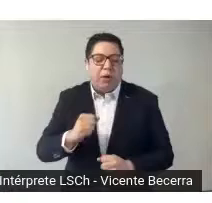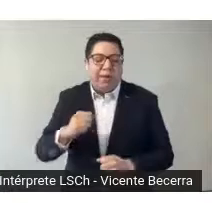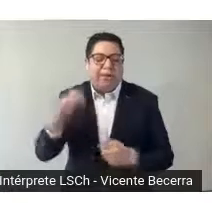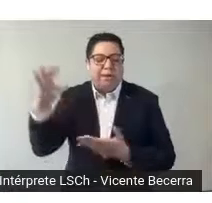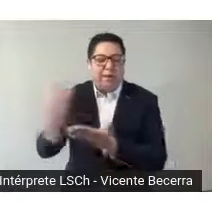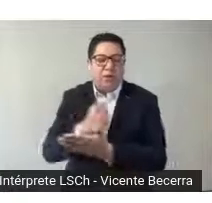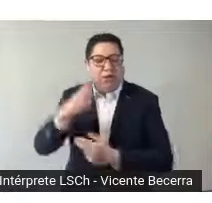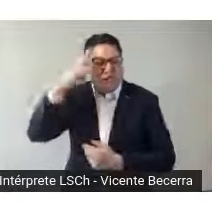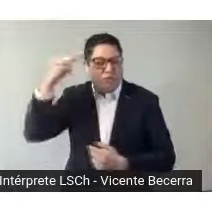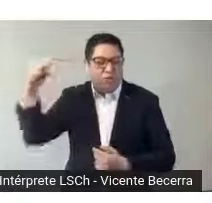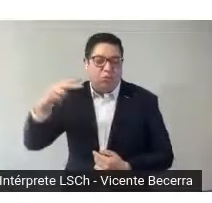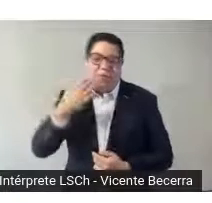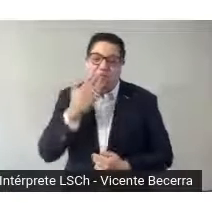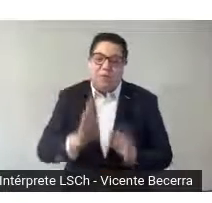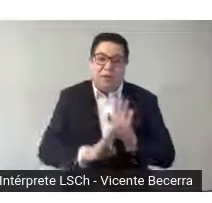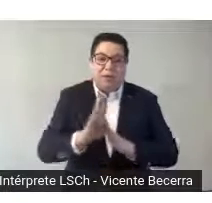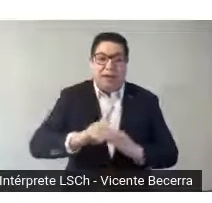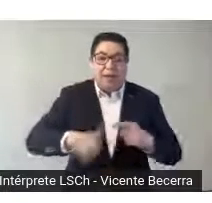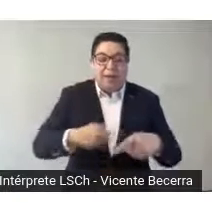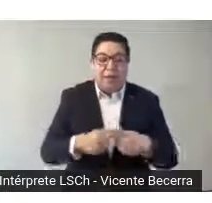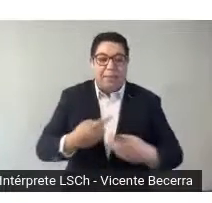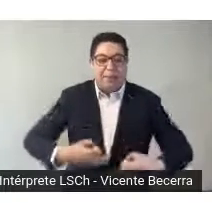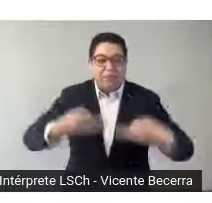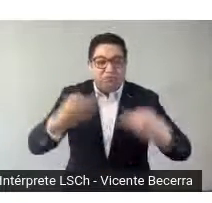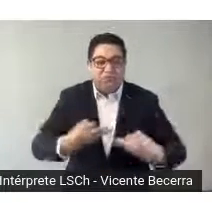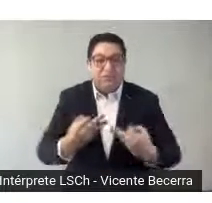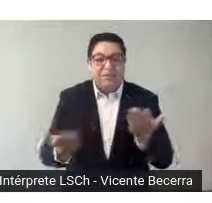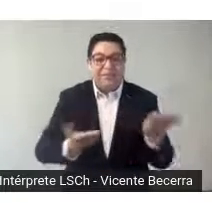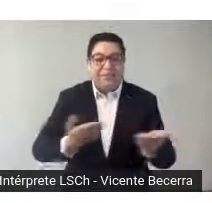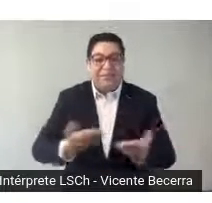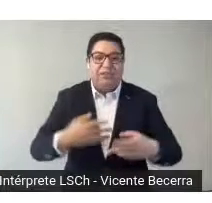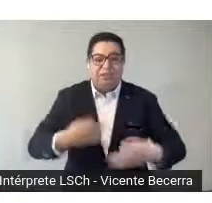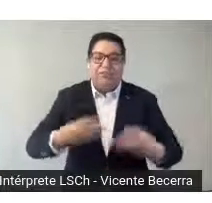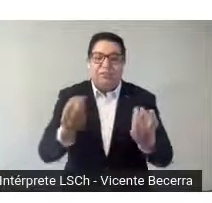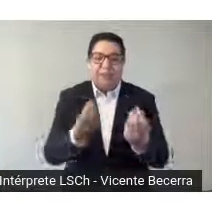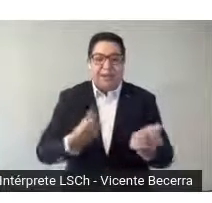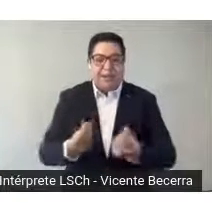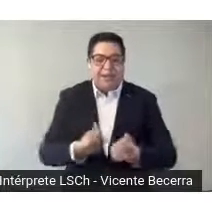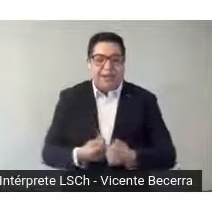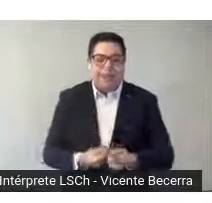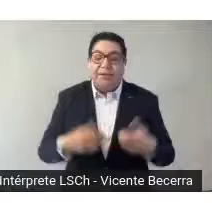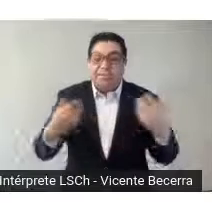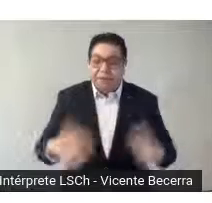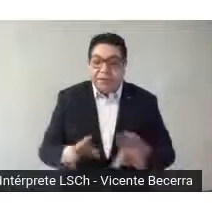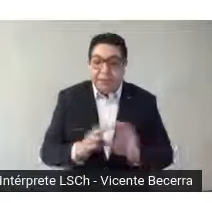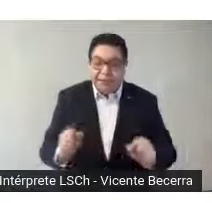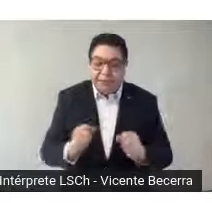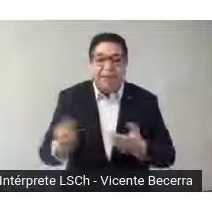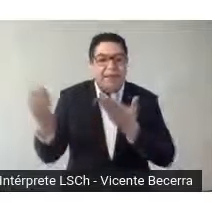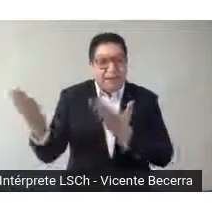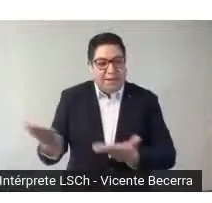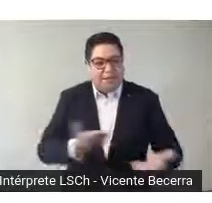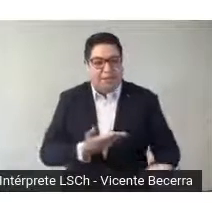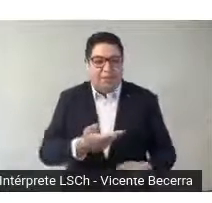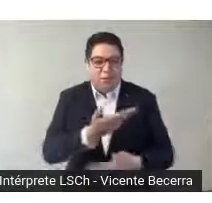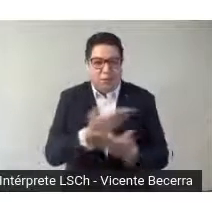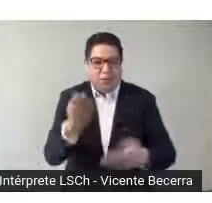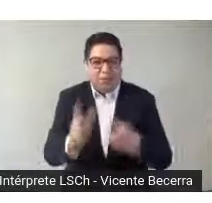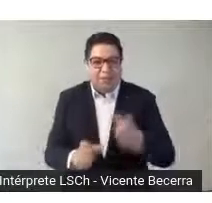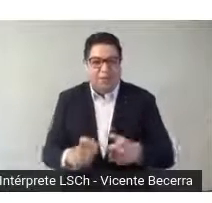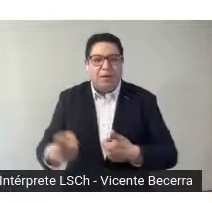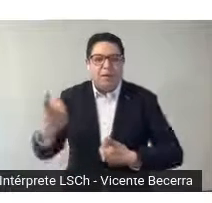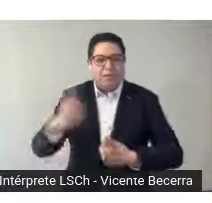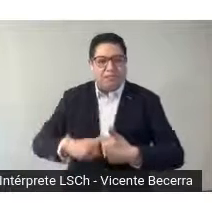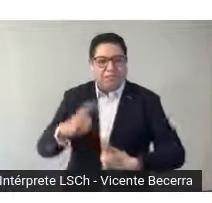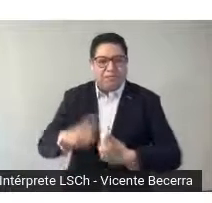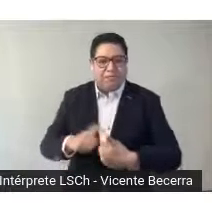disposición efectiva para ir configurando un servicio público de calidad. Así es que les invito a ser parte, a unirse y a construir